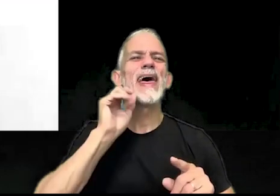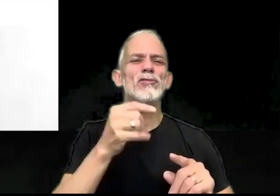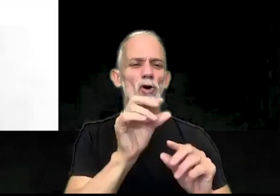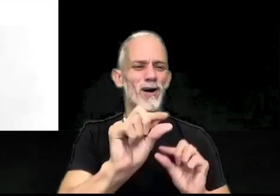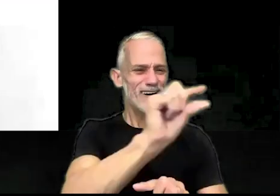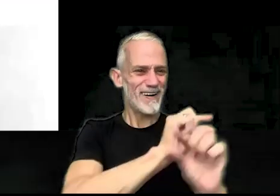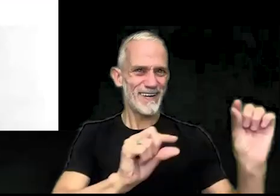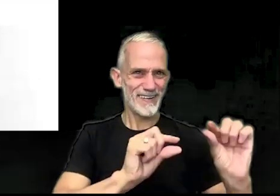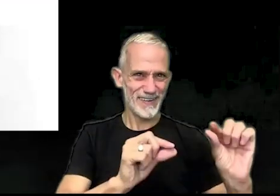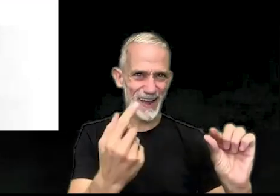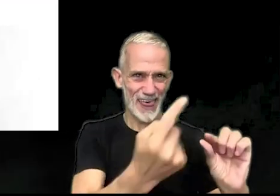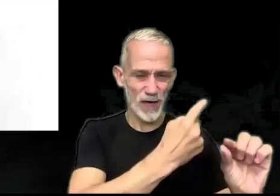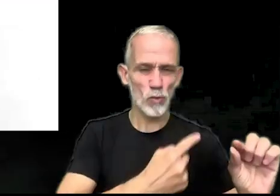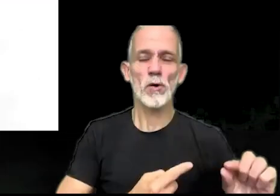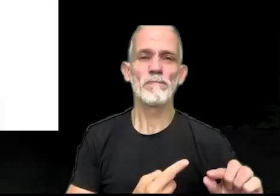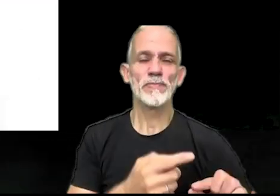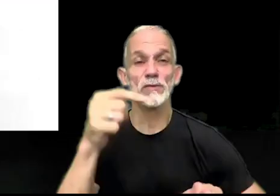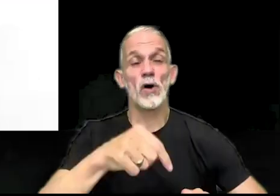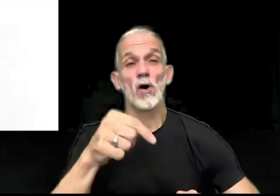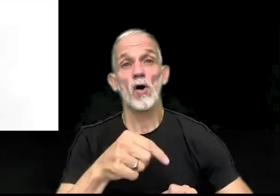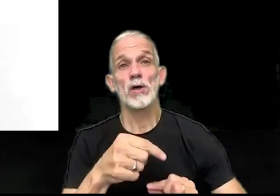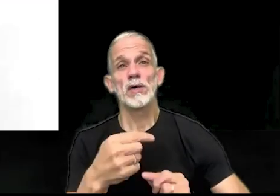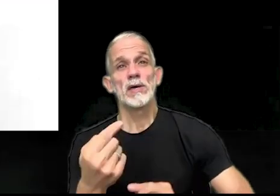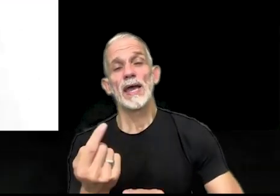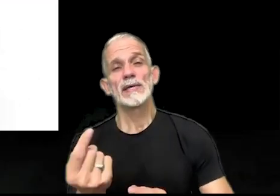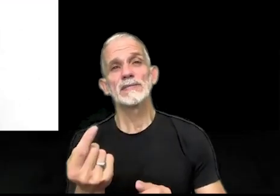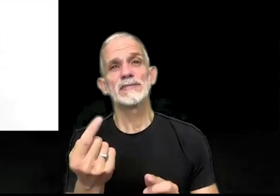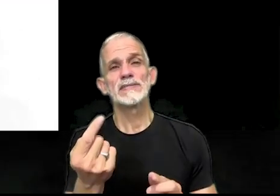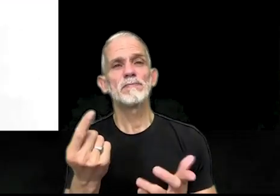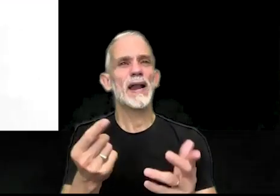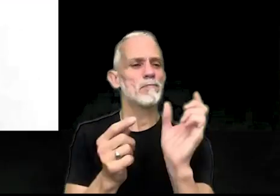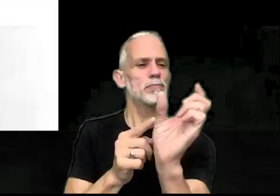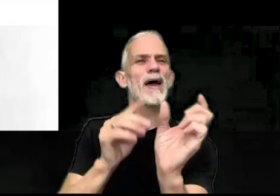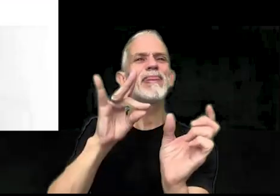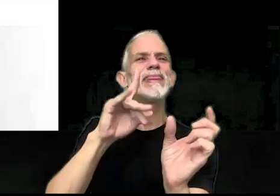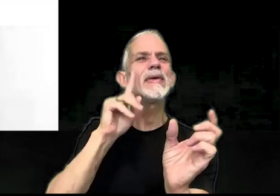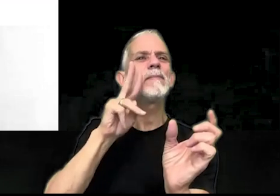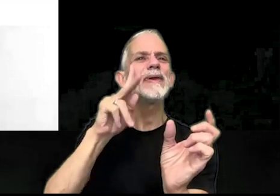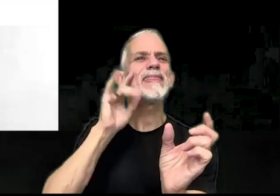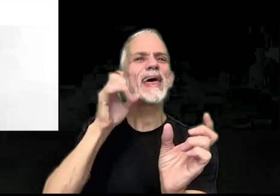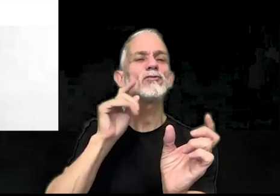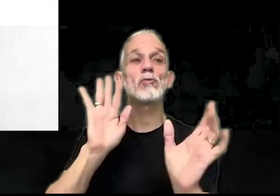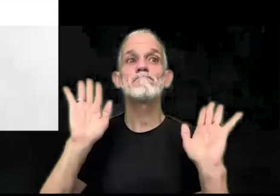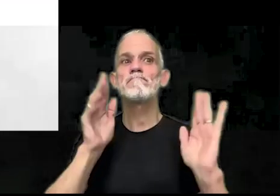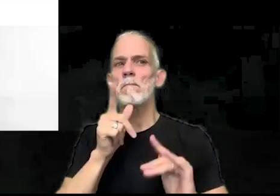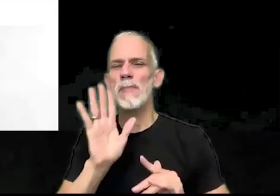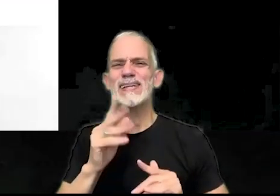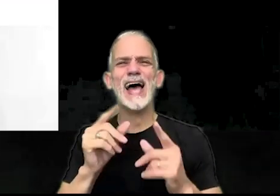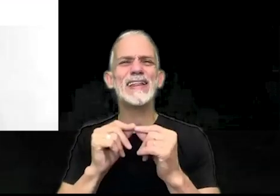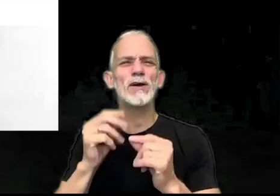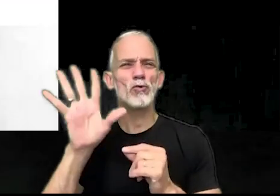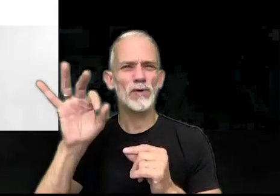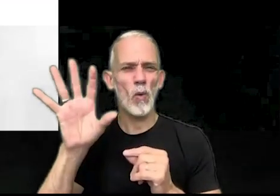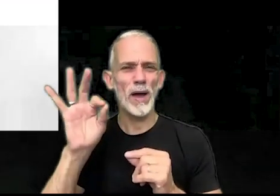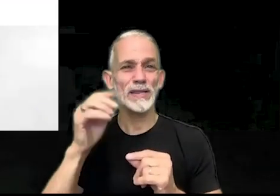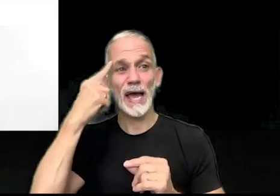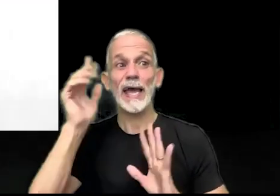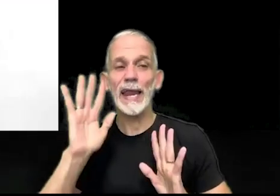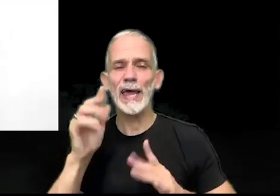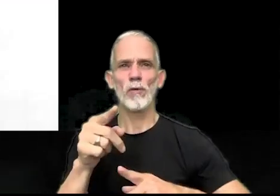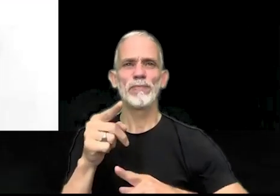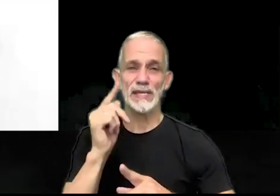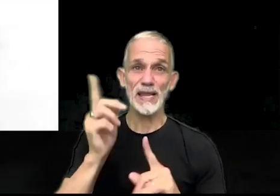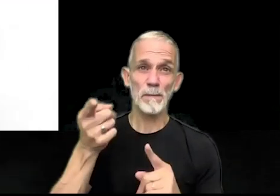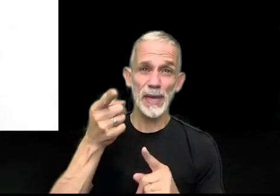dividendos también hoy se toma para dividendos presuntos del artículo 50 y